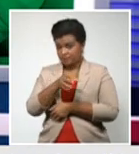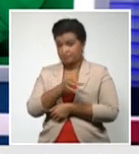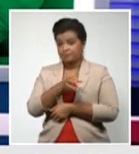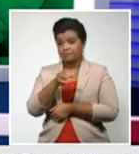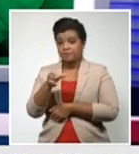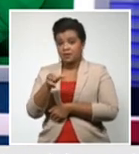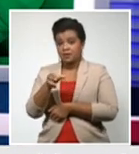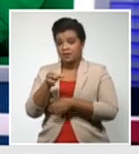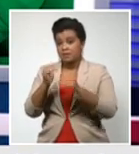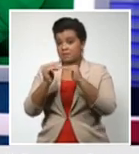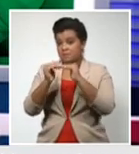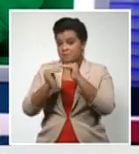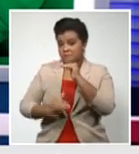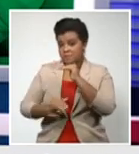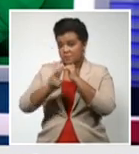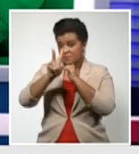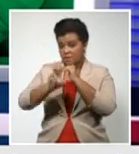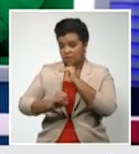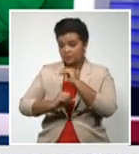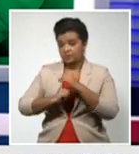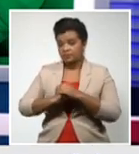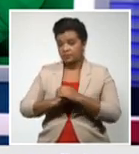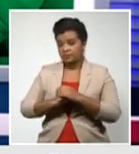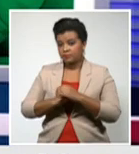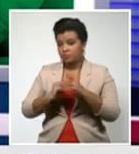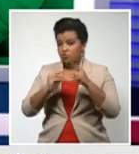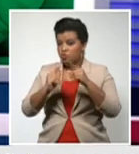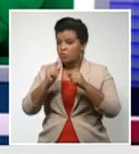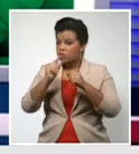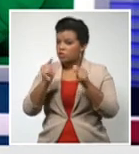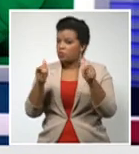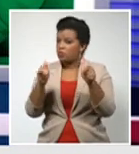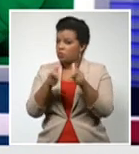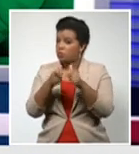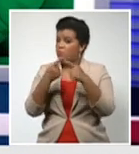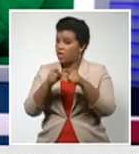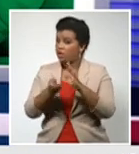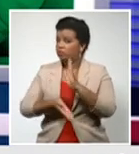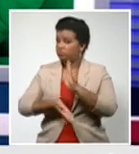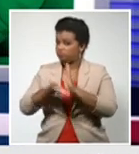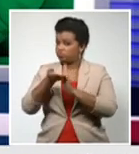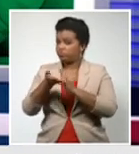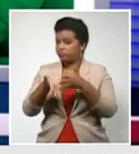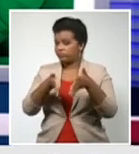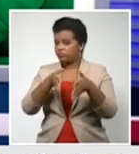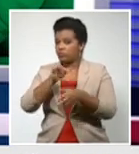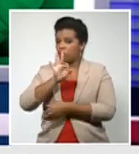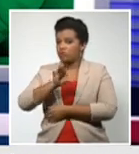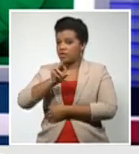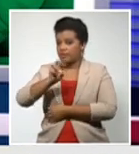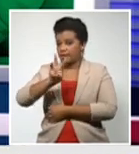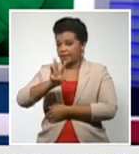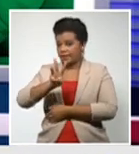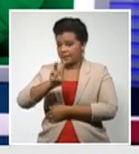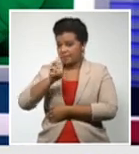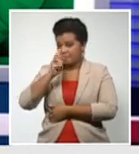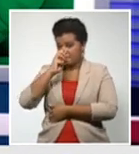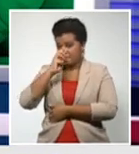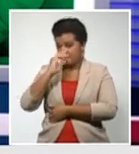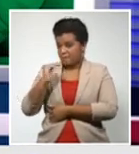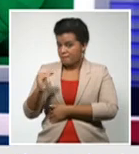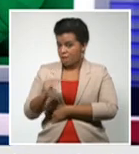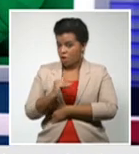menores de 20 años, una cifra menor pero elevada de casos, 83. Y de